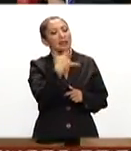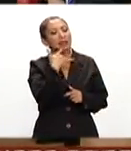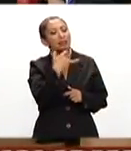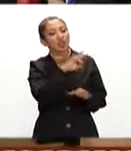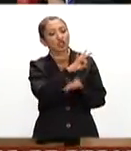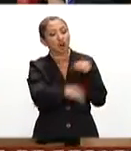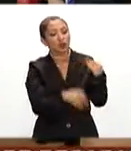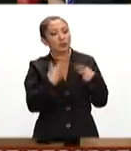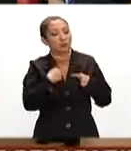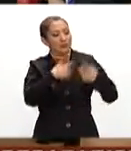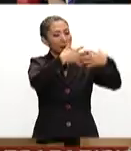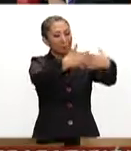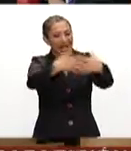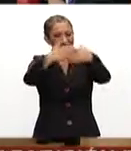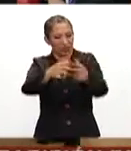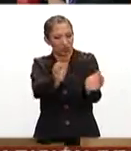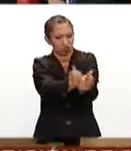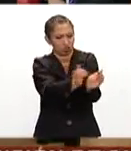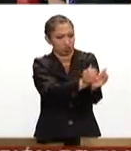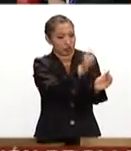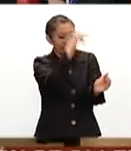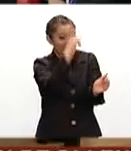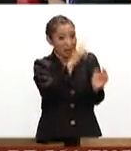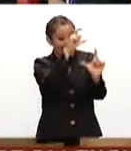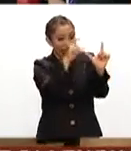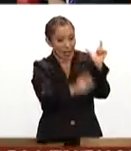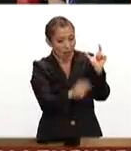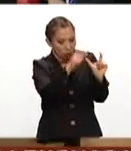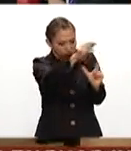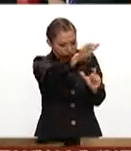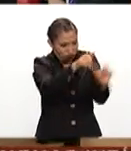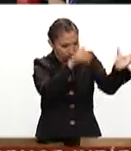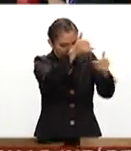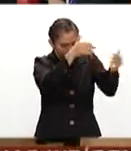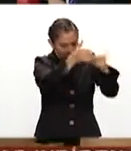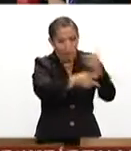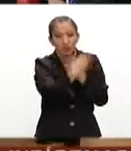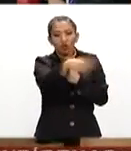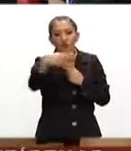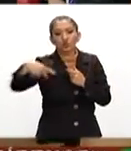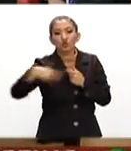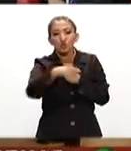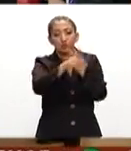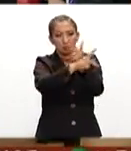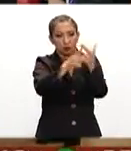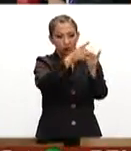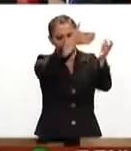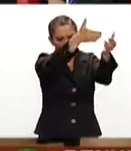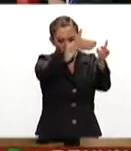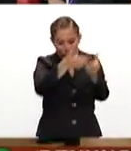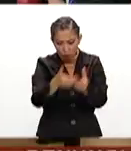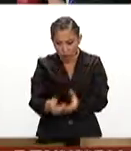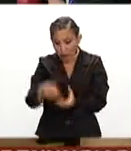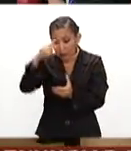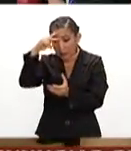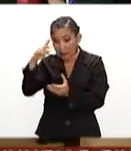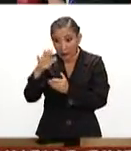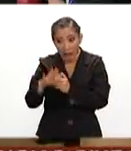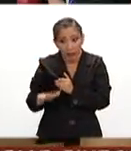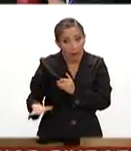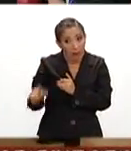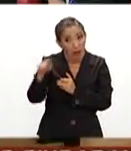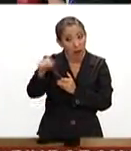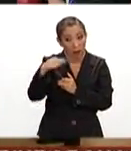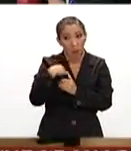tratan con todos los pequeños productores del país, correcto, concentran y traen los materiales a la Ciudad de México y